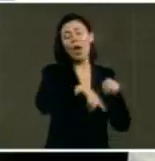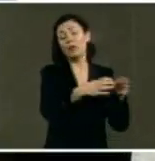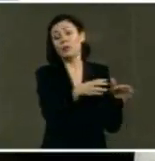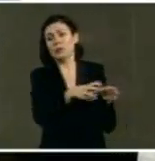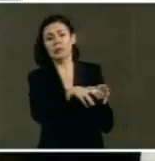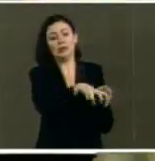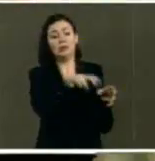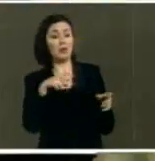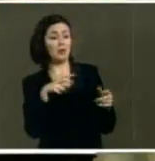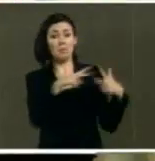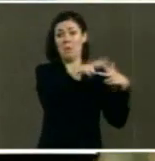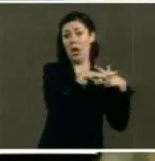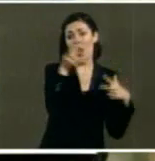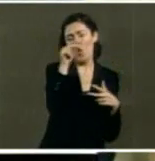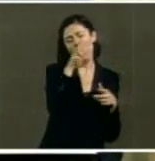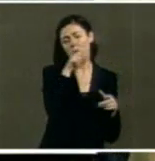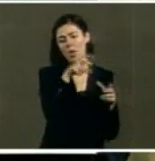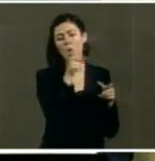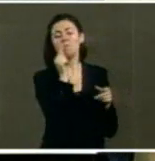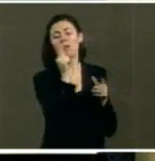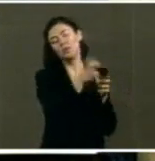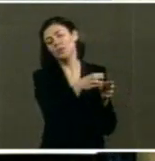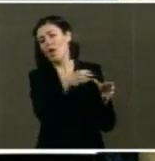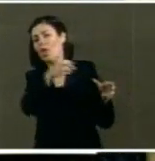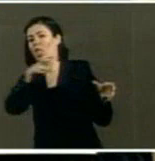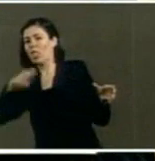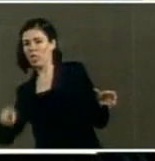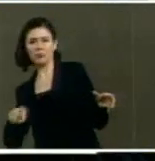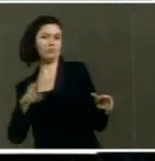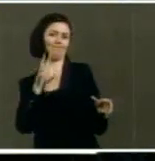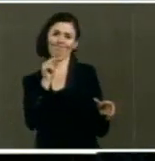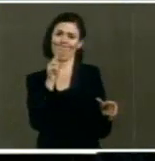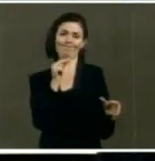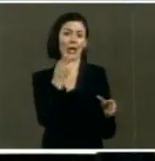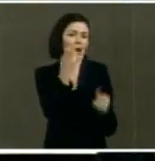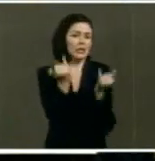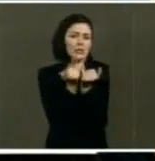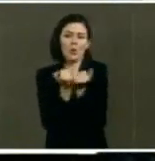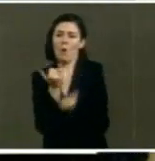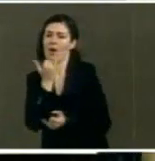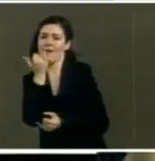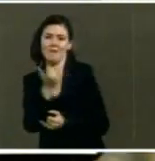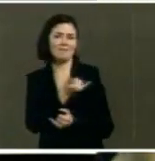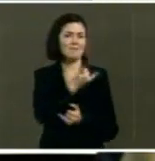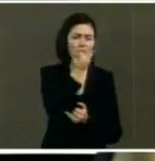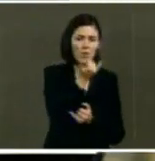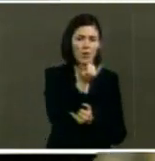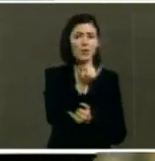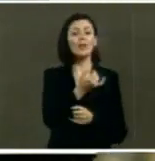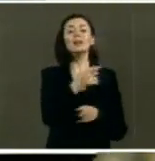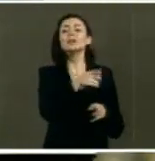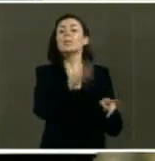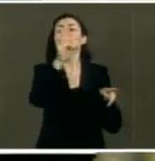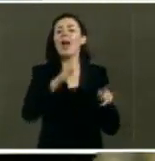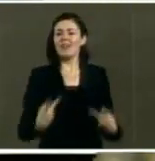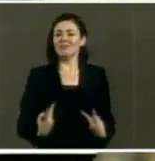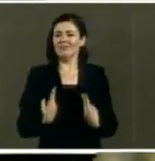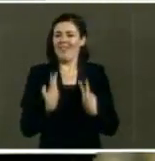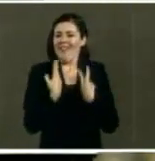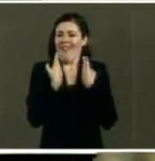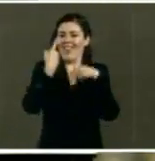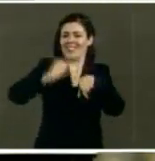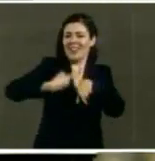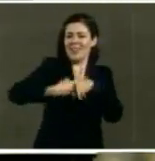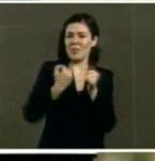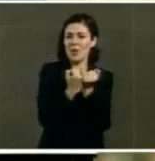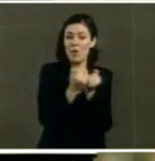mismo. La única manera de terminar verdaderamente con este cáncer es perseverar en la estrategia.